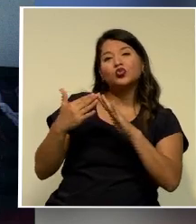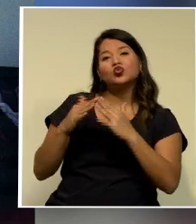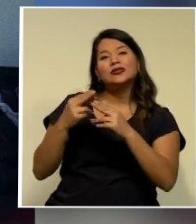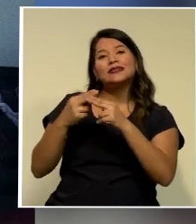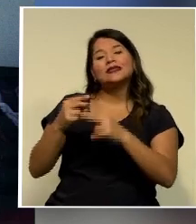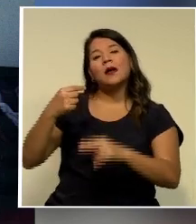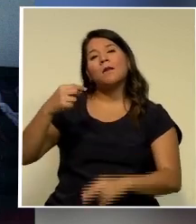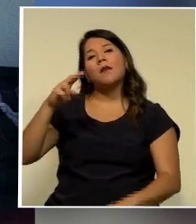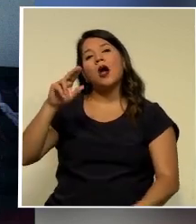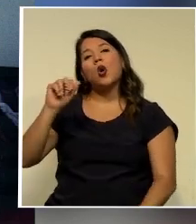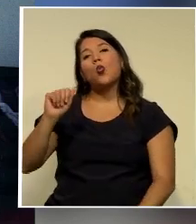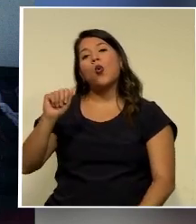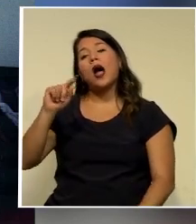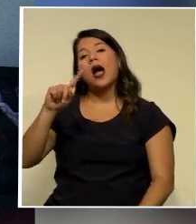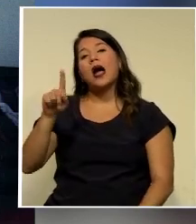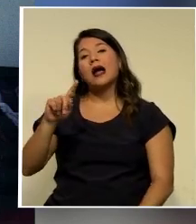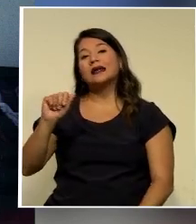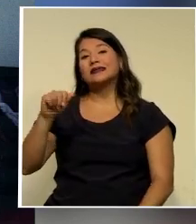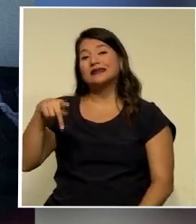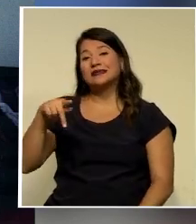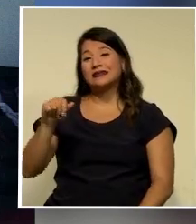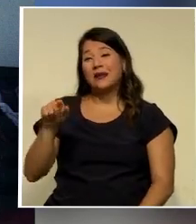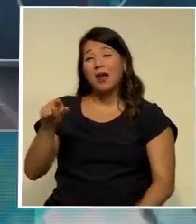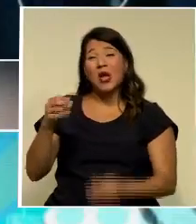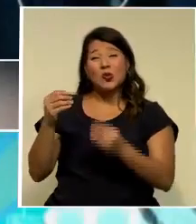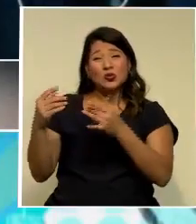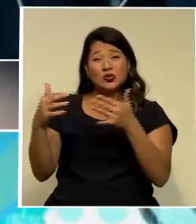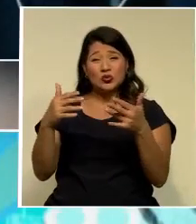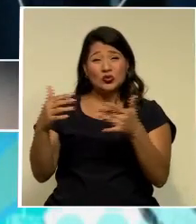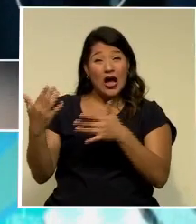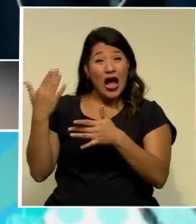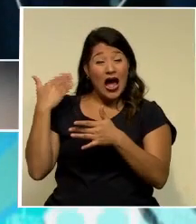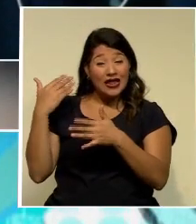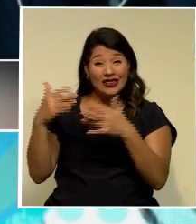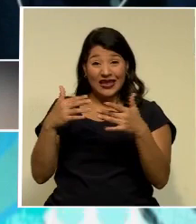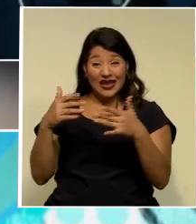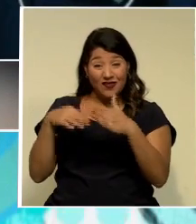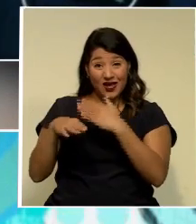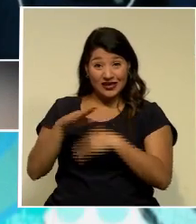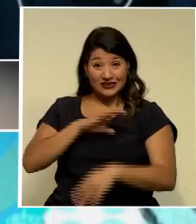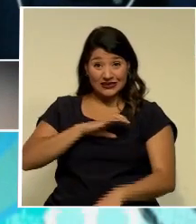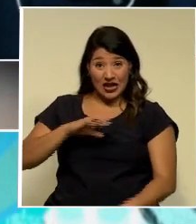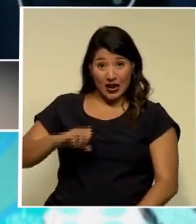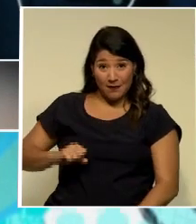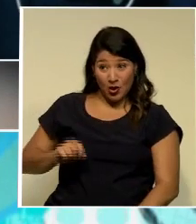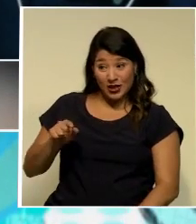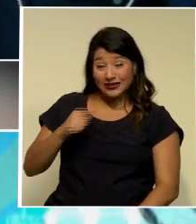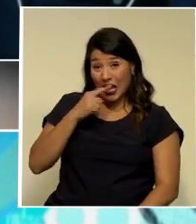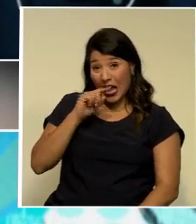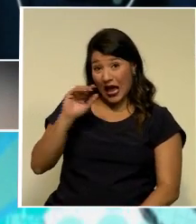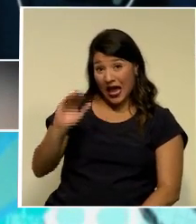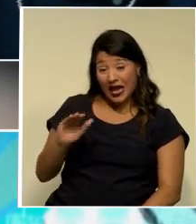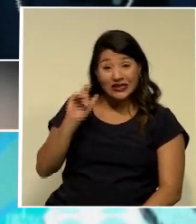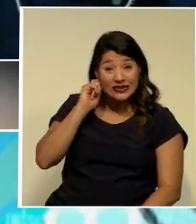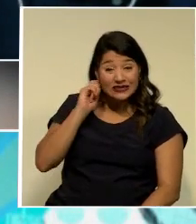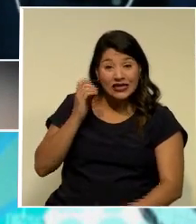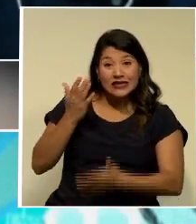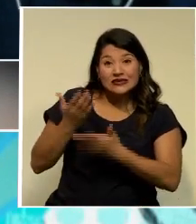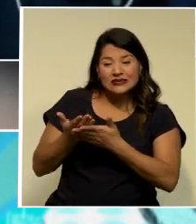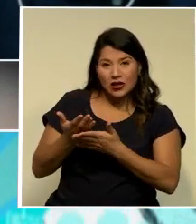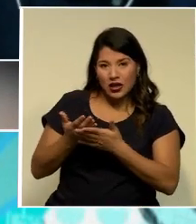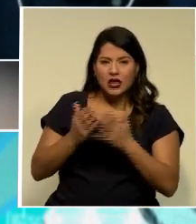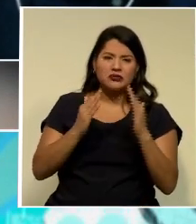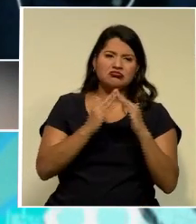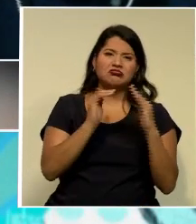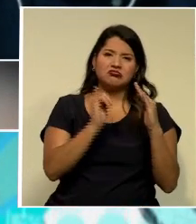que es uno de los poblados donde más enfrentamientos había en la época de la guerra civil en Salvador. Esta es una niña que llegó, estaba en su casa, ella